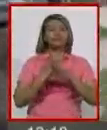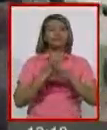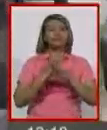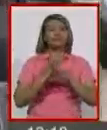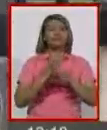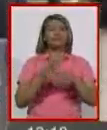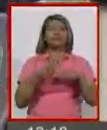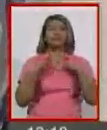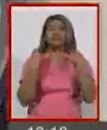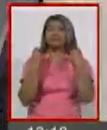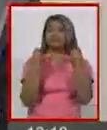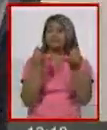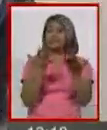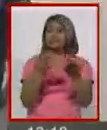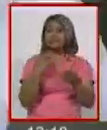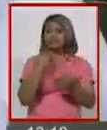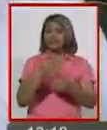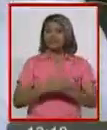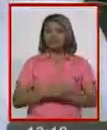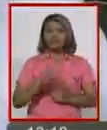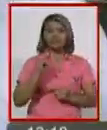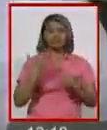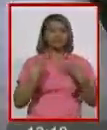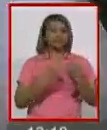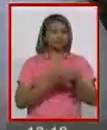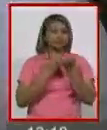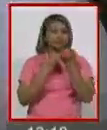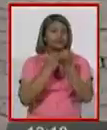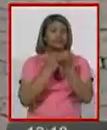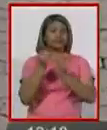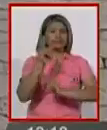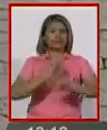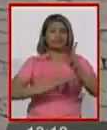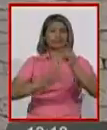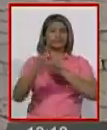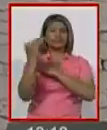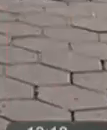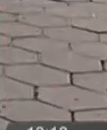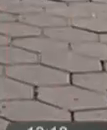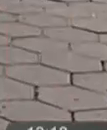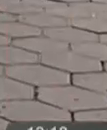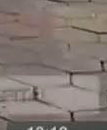ésta se den. Y más bien consideraron de que no tendrá apoyo de la ciudadanía cruceña.